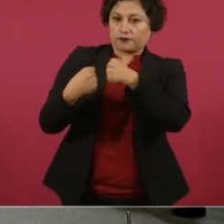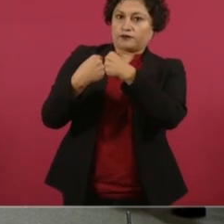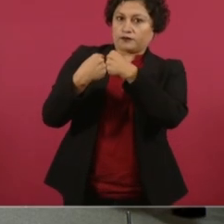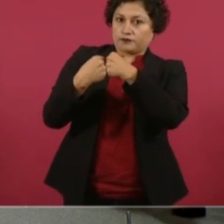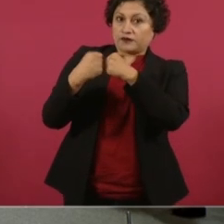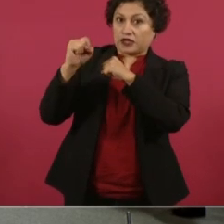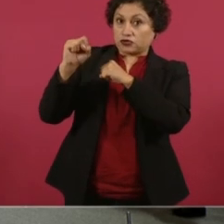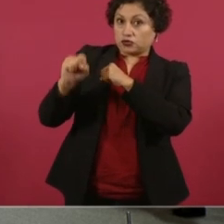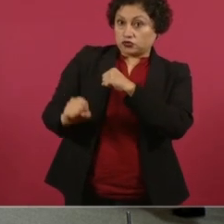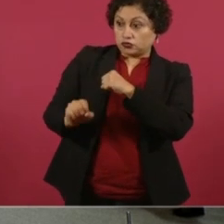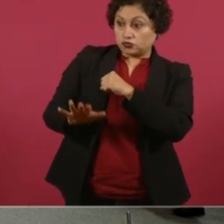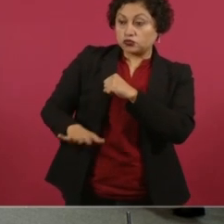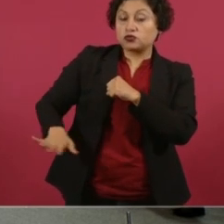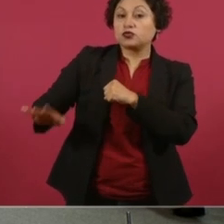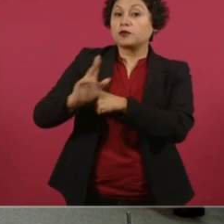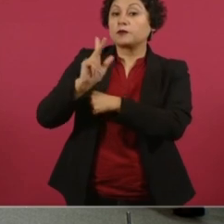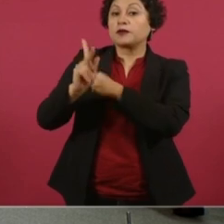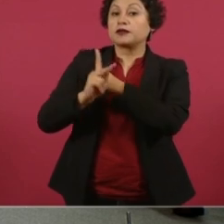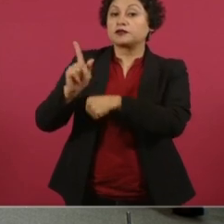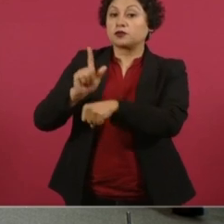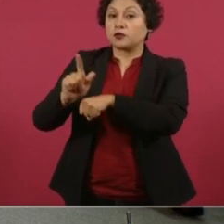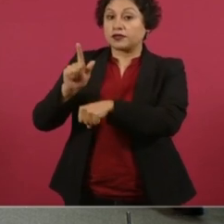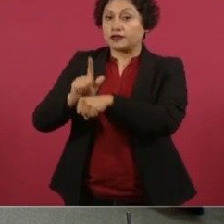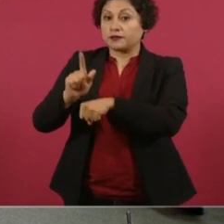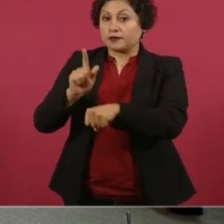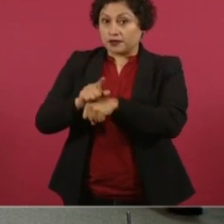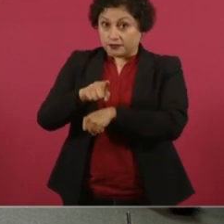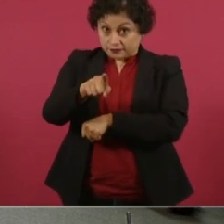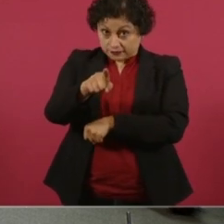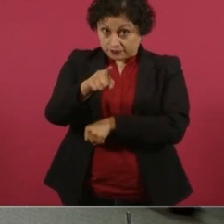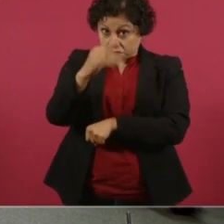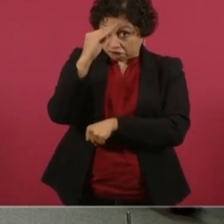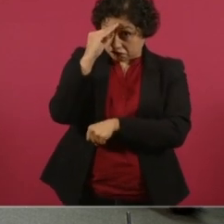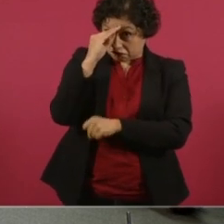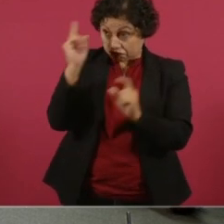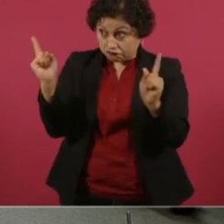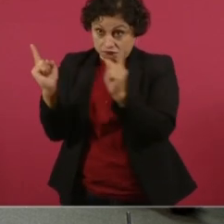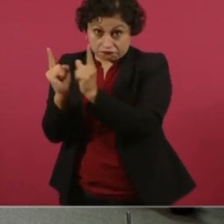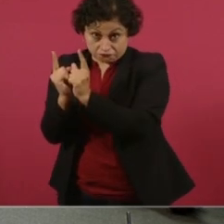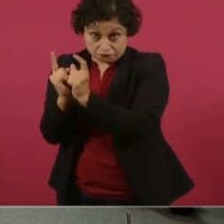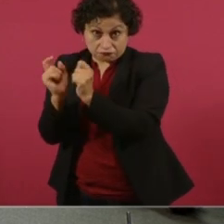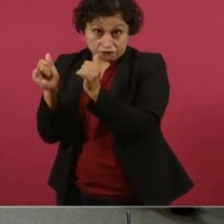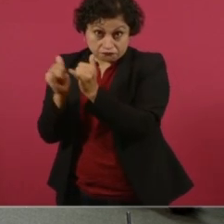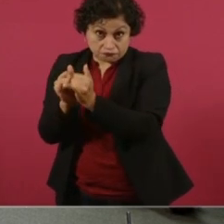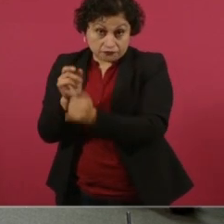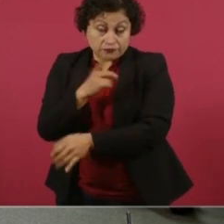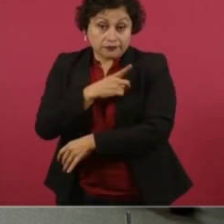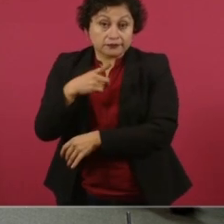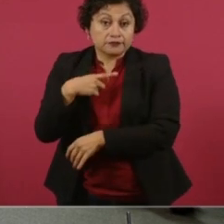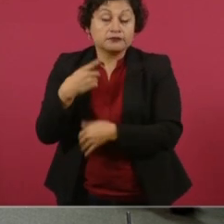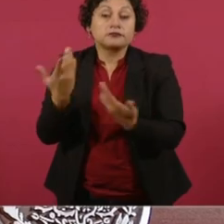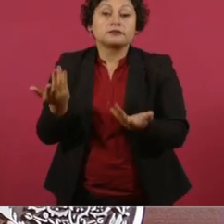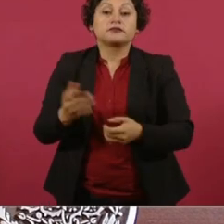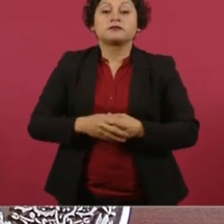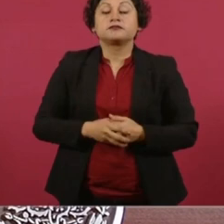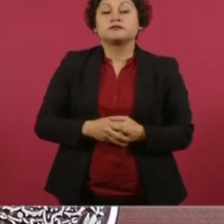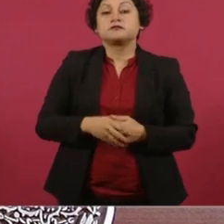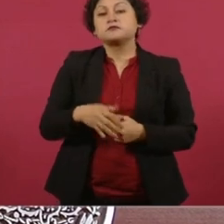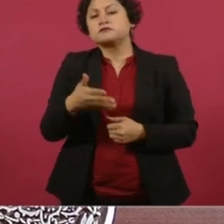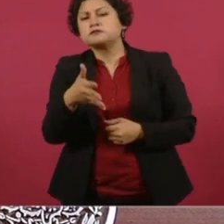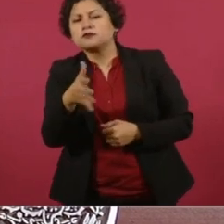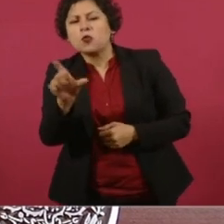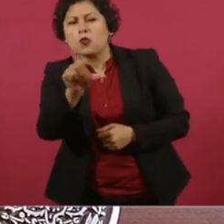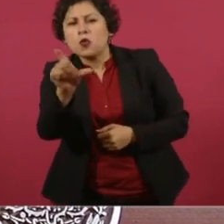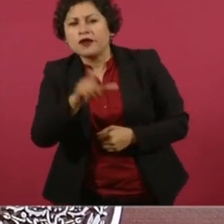Guatemala amerita un encuentro entre ustedes dos. Sí, nos vamos a encontrar, seguramente. ¿Aproximadamente? No sé, pero